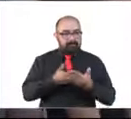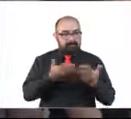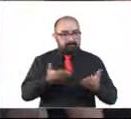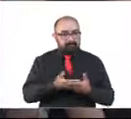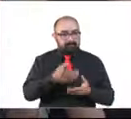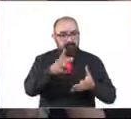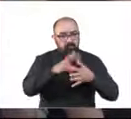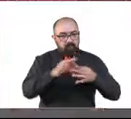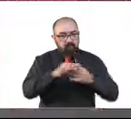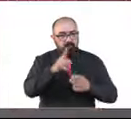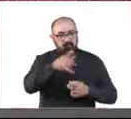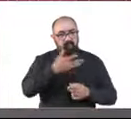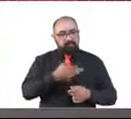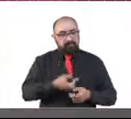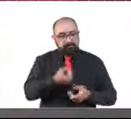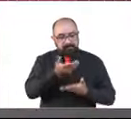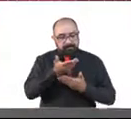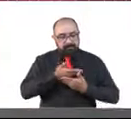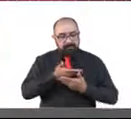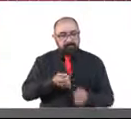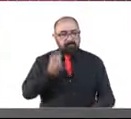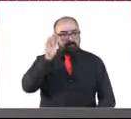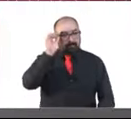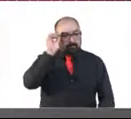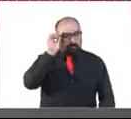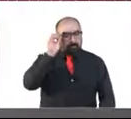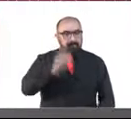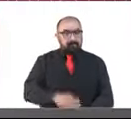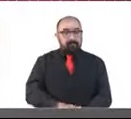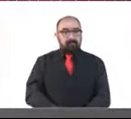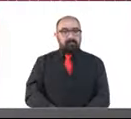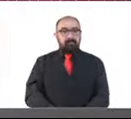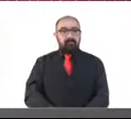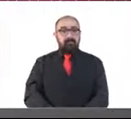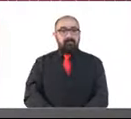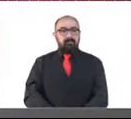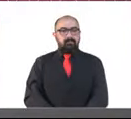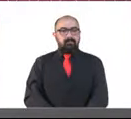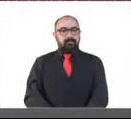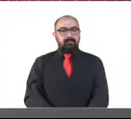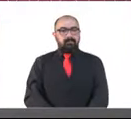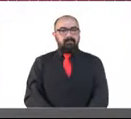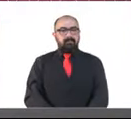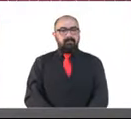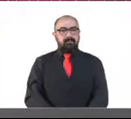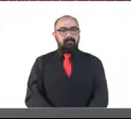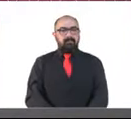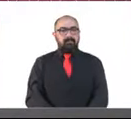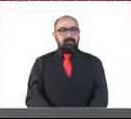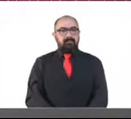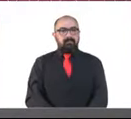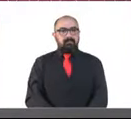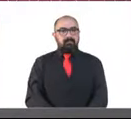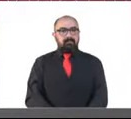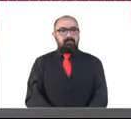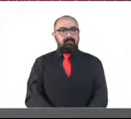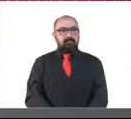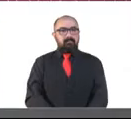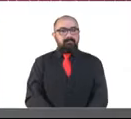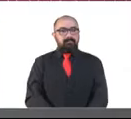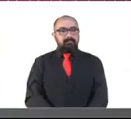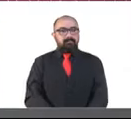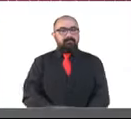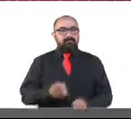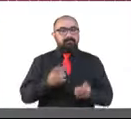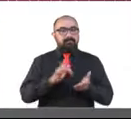primer planteamiento. Si se pueden acercar al micrófono, está, será, ¿no?, mucho mejor. Sí. Si quieres, jálalo para ti, se puede. Super,